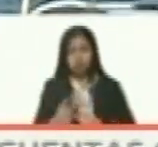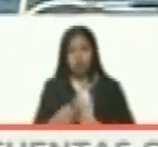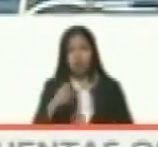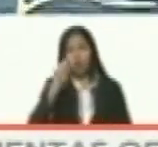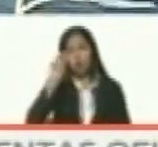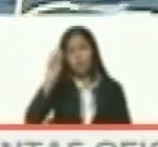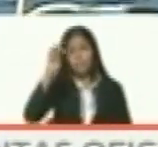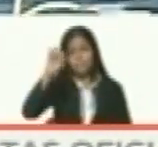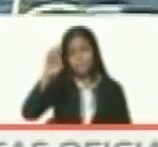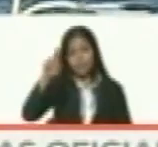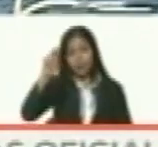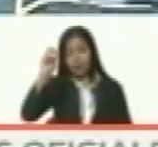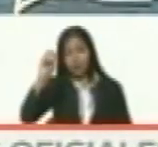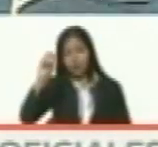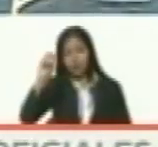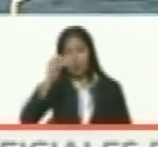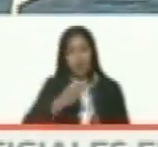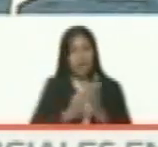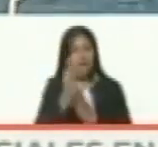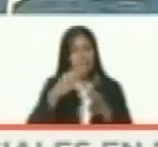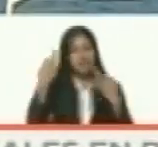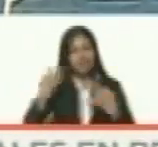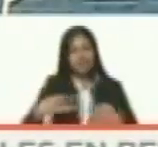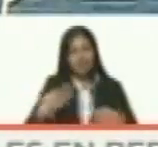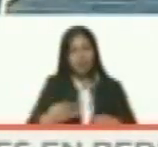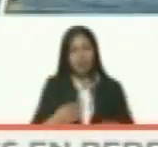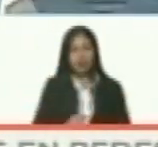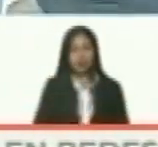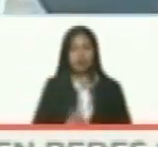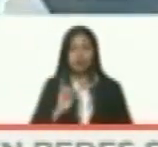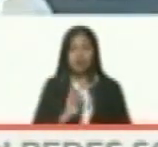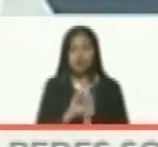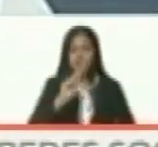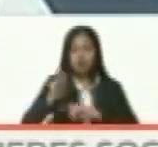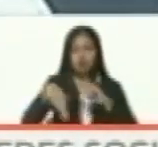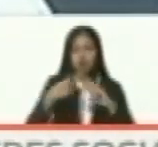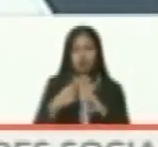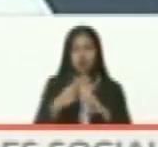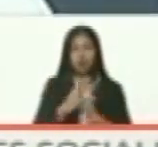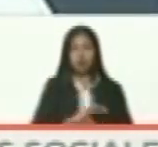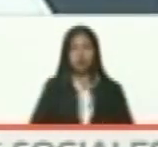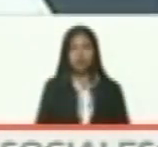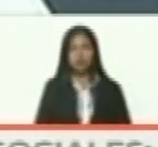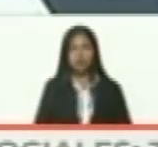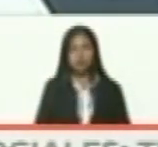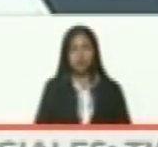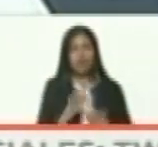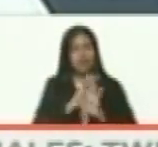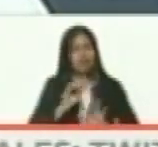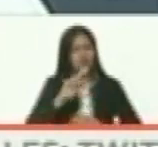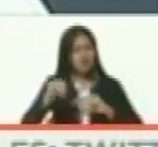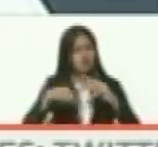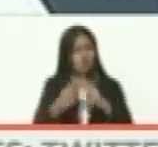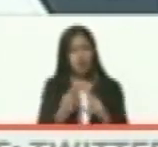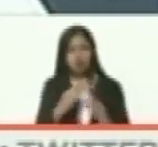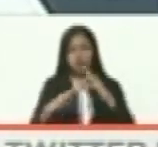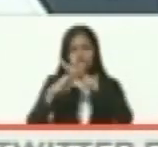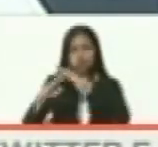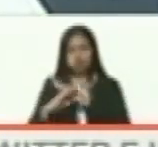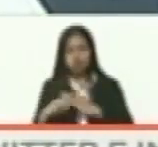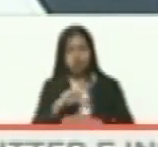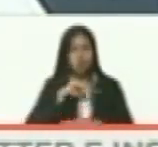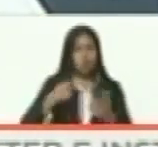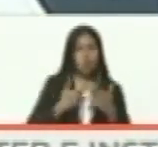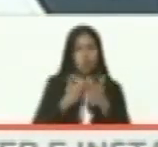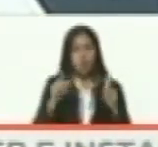Romero Matamoros, leales siempre. Nadie jamás podrá bloquear